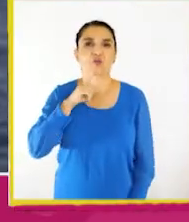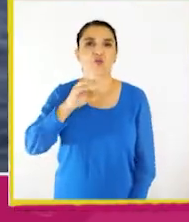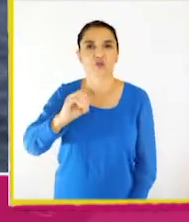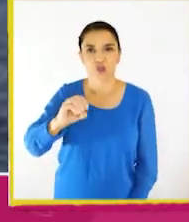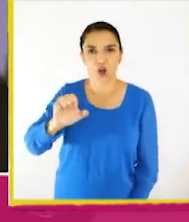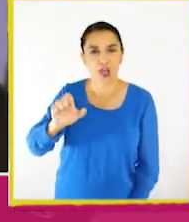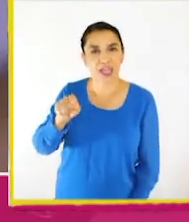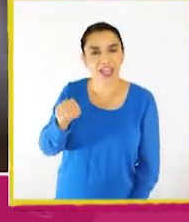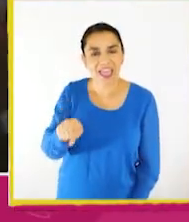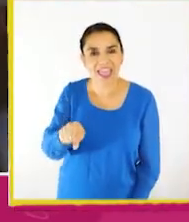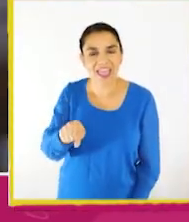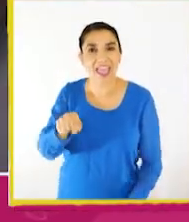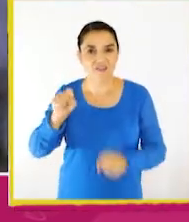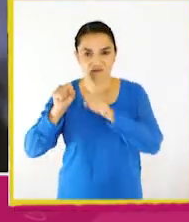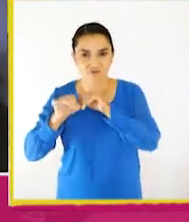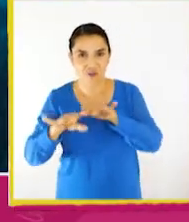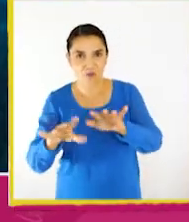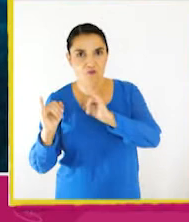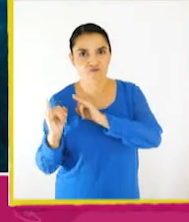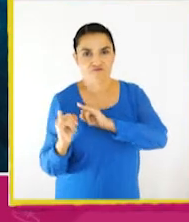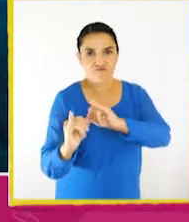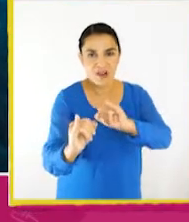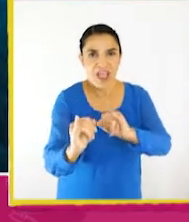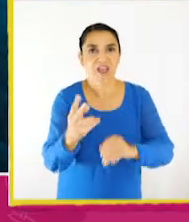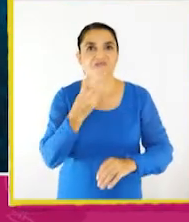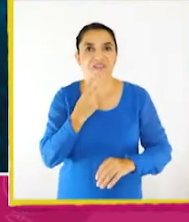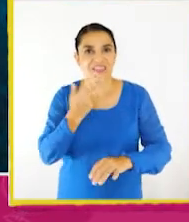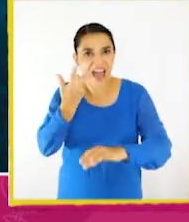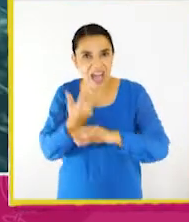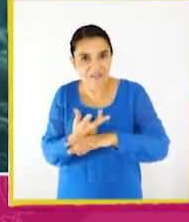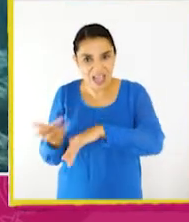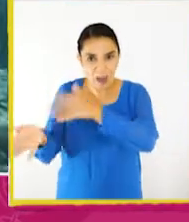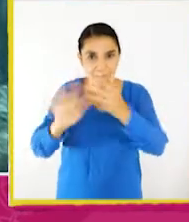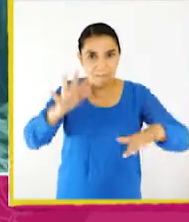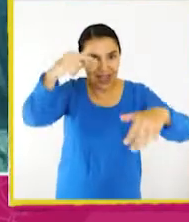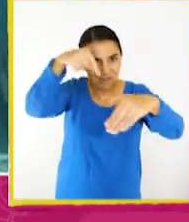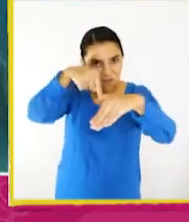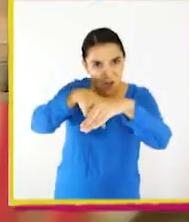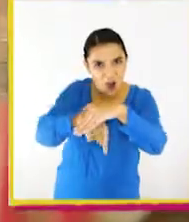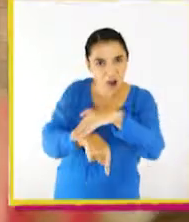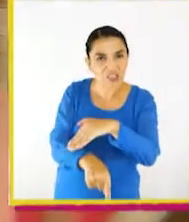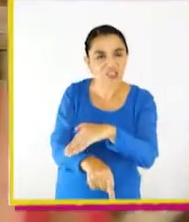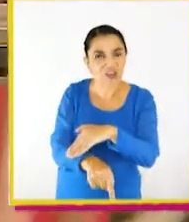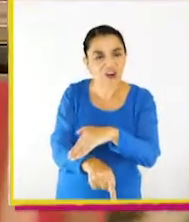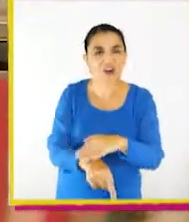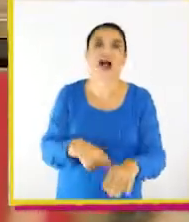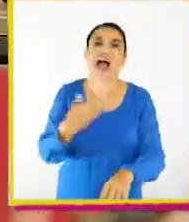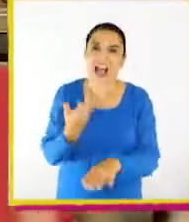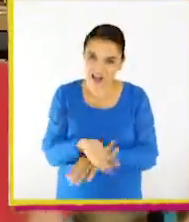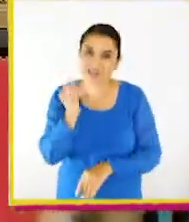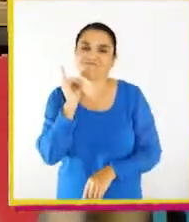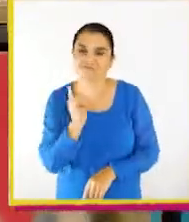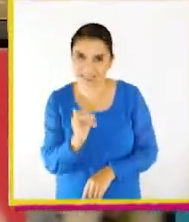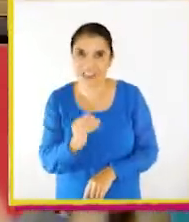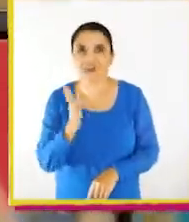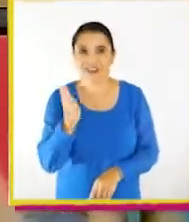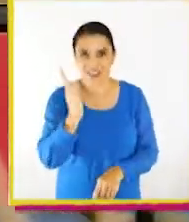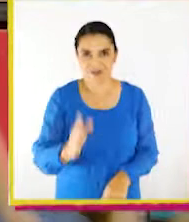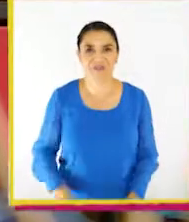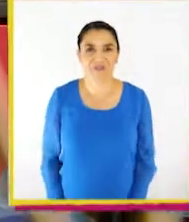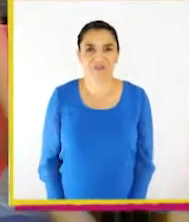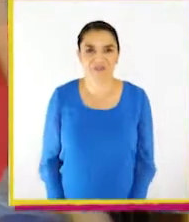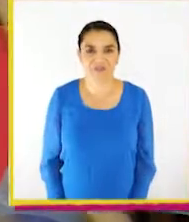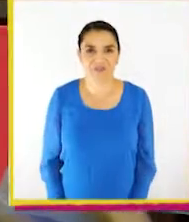dedicó a poner al alcance del público o a divulgar la vida que existía en el fondo del mar. Ahora sí, sigamos con el